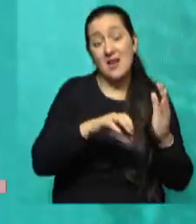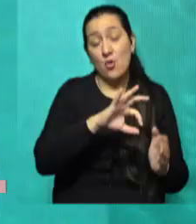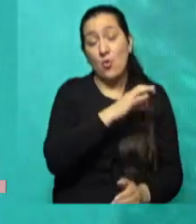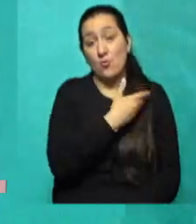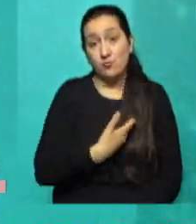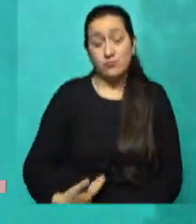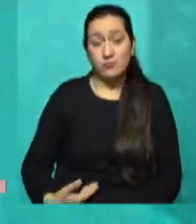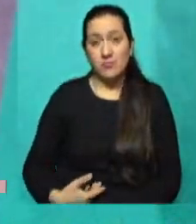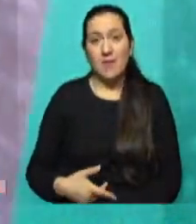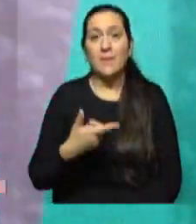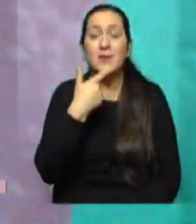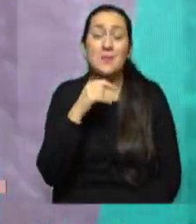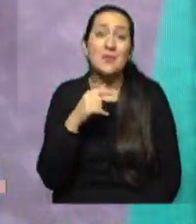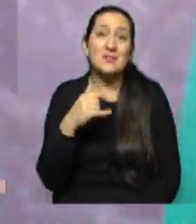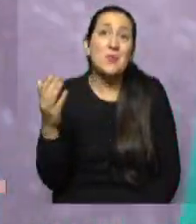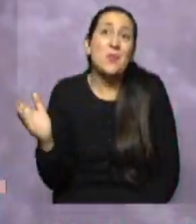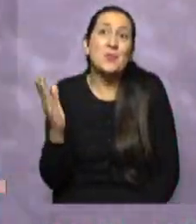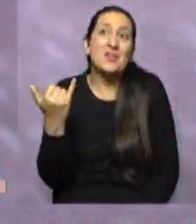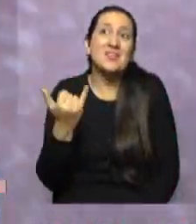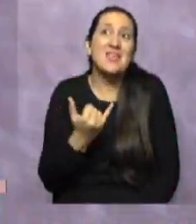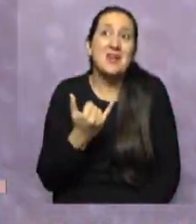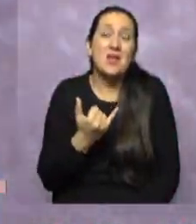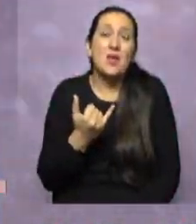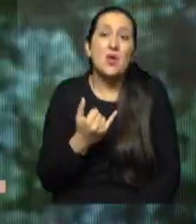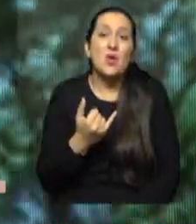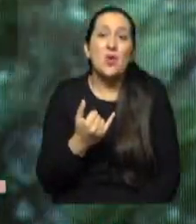cuando un productor tiene un campito de más chiquito o relativamente